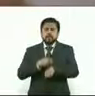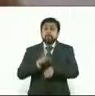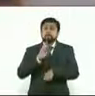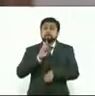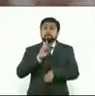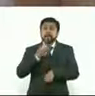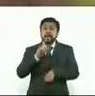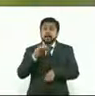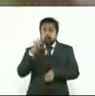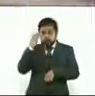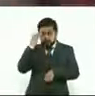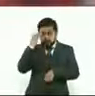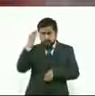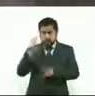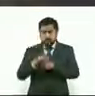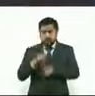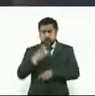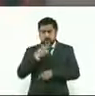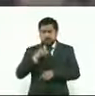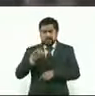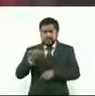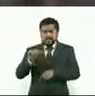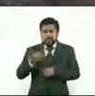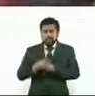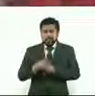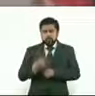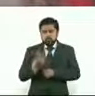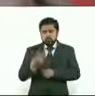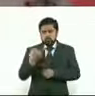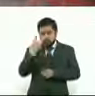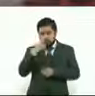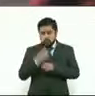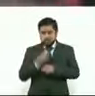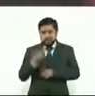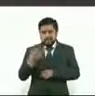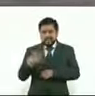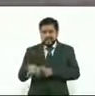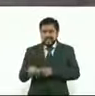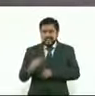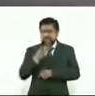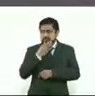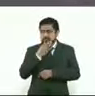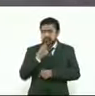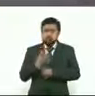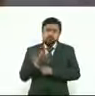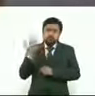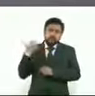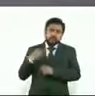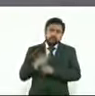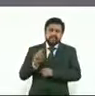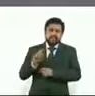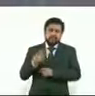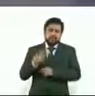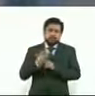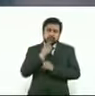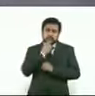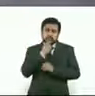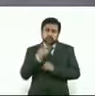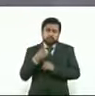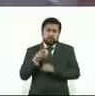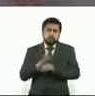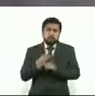es de Tito Sekiru, con 2 horas 10 minutos y 38 segundos, aunque sabemos que se ha modificado